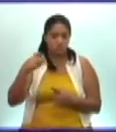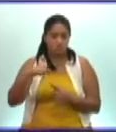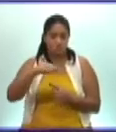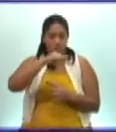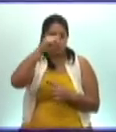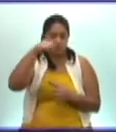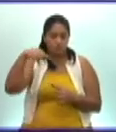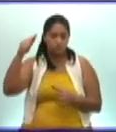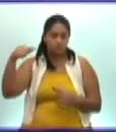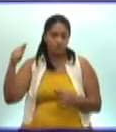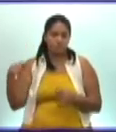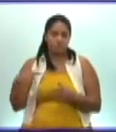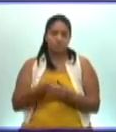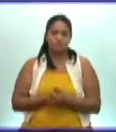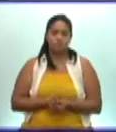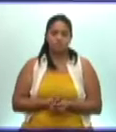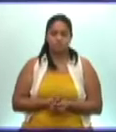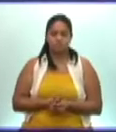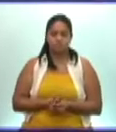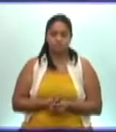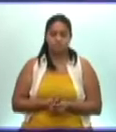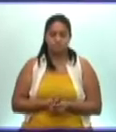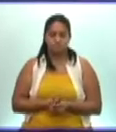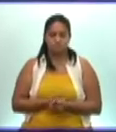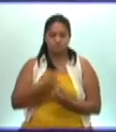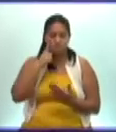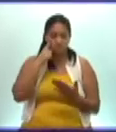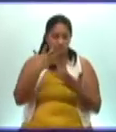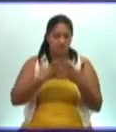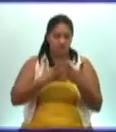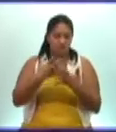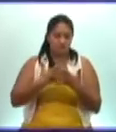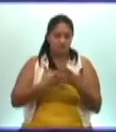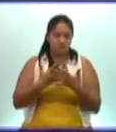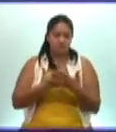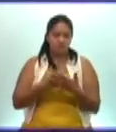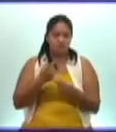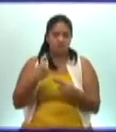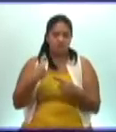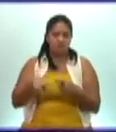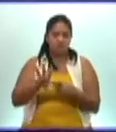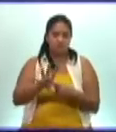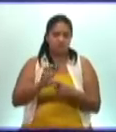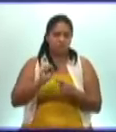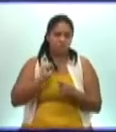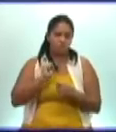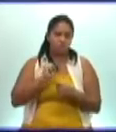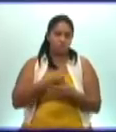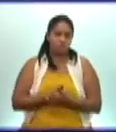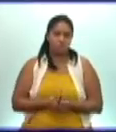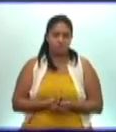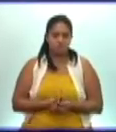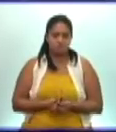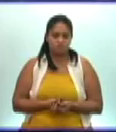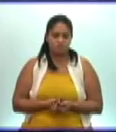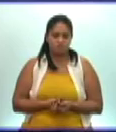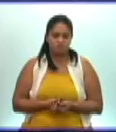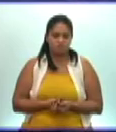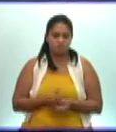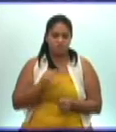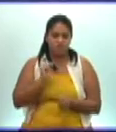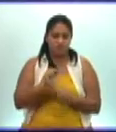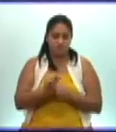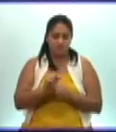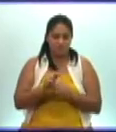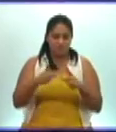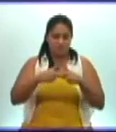Algunas longitudes de onda en el espectro visible se reflejan y otras longitudes de onda son absorbidas. Esta hoja se ve verde porque las